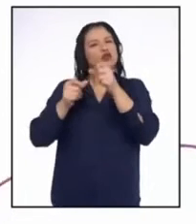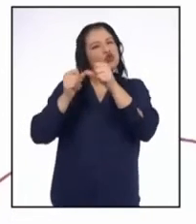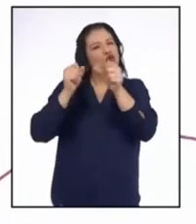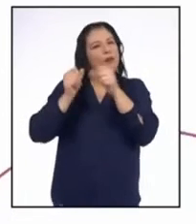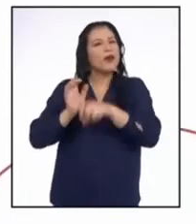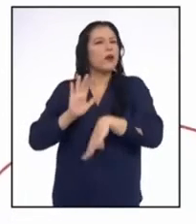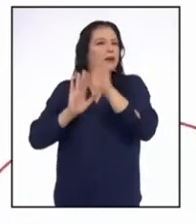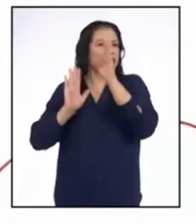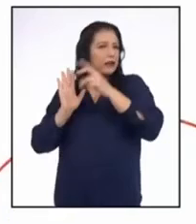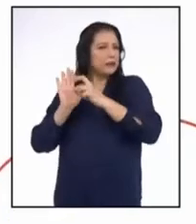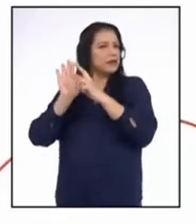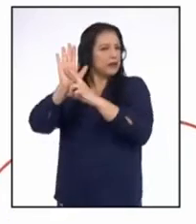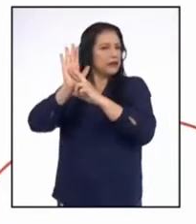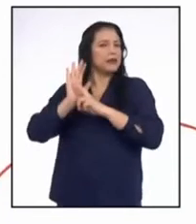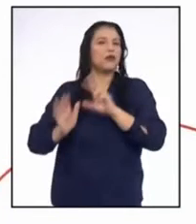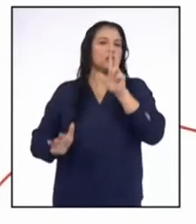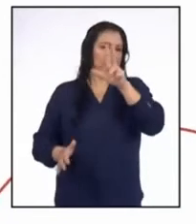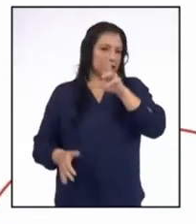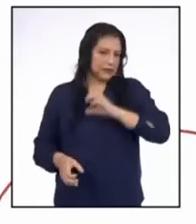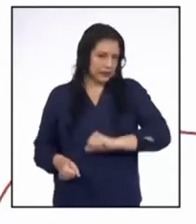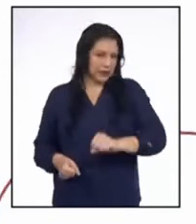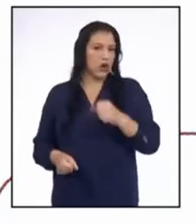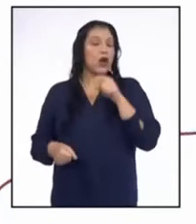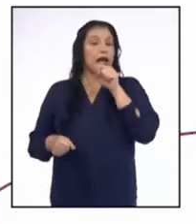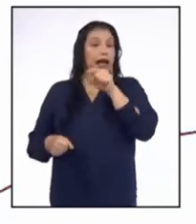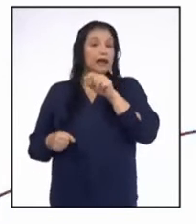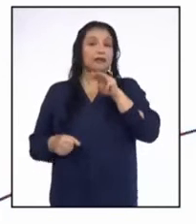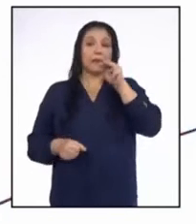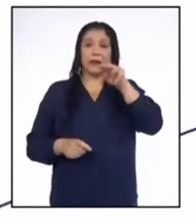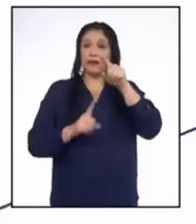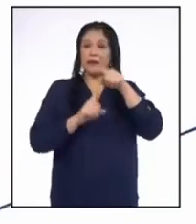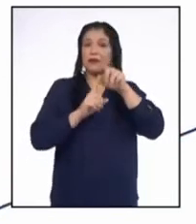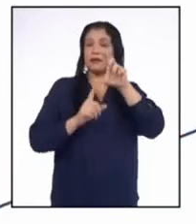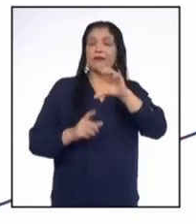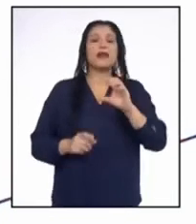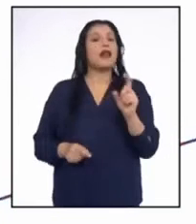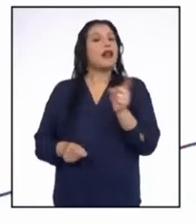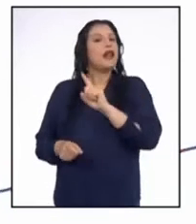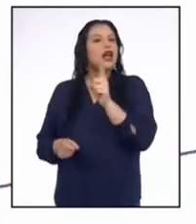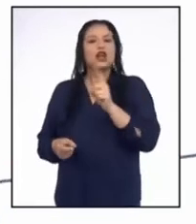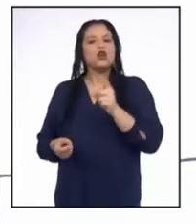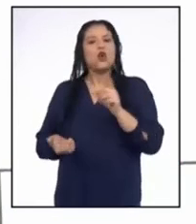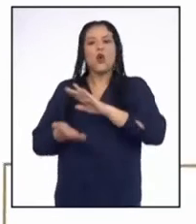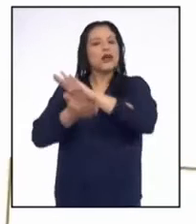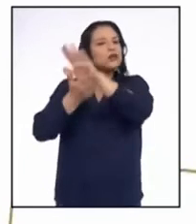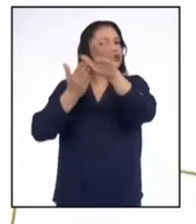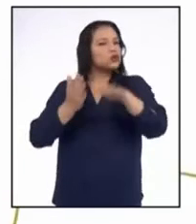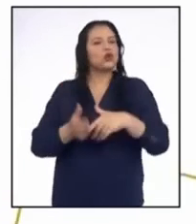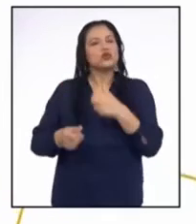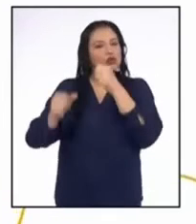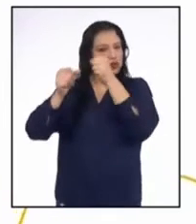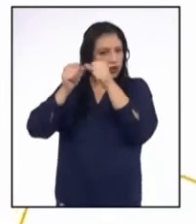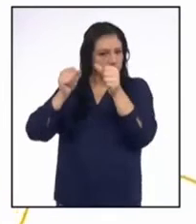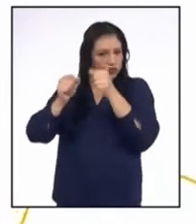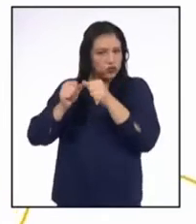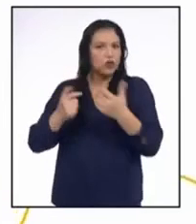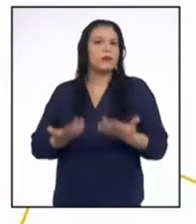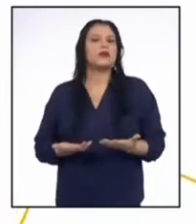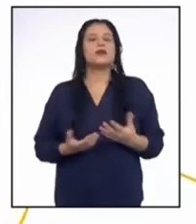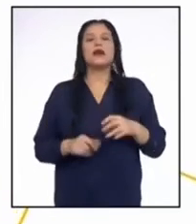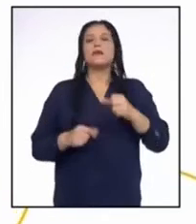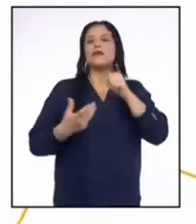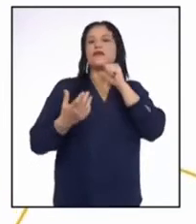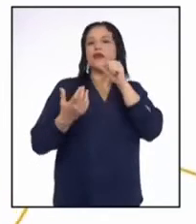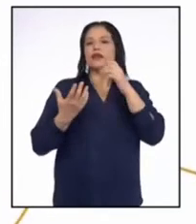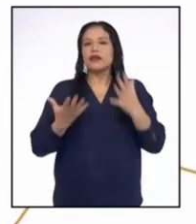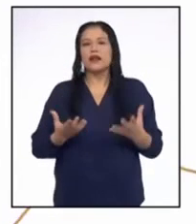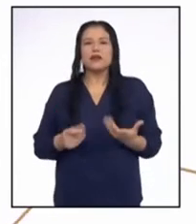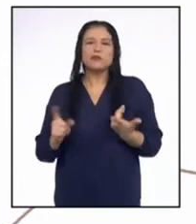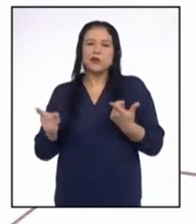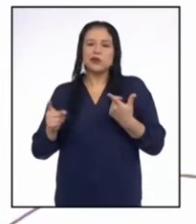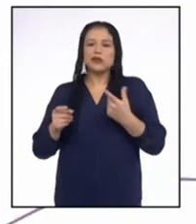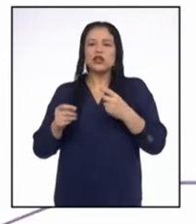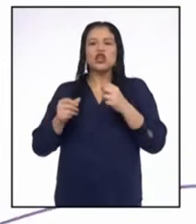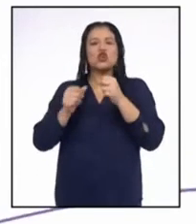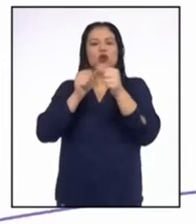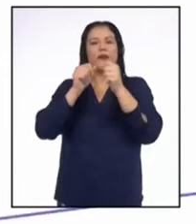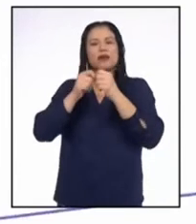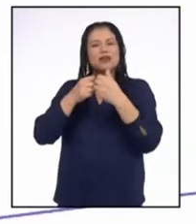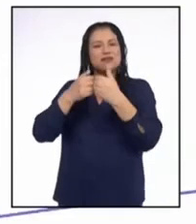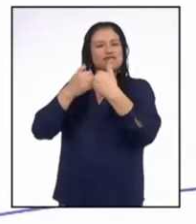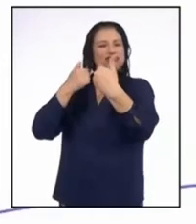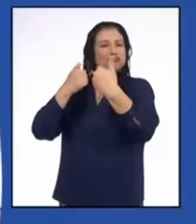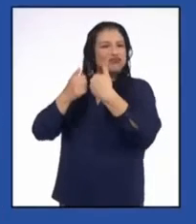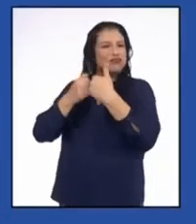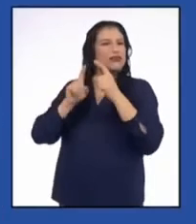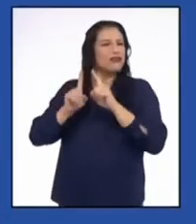decir, 3 hijos. Esta medida de tendencia central no toma a todos los datos, no viéndose afectado por datos muy distanciados.